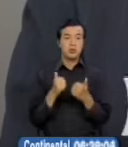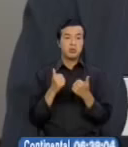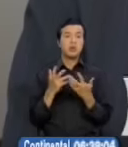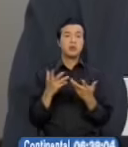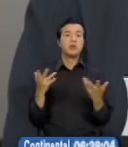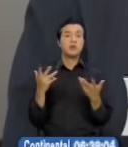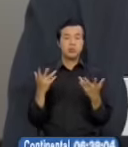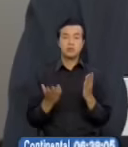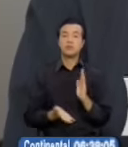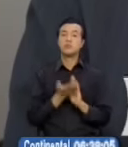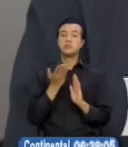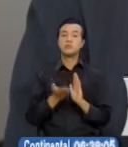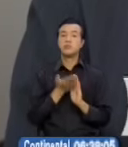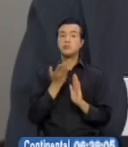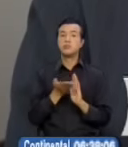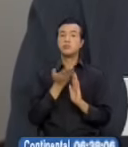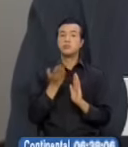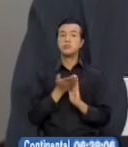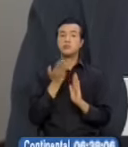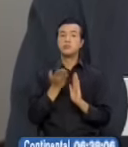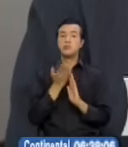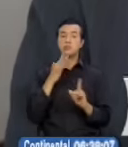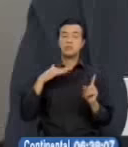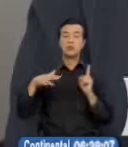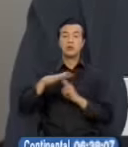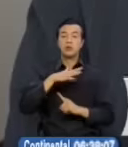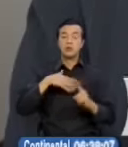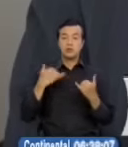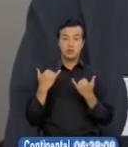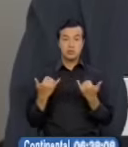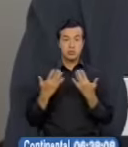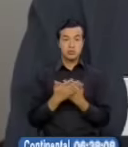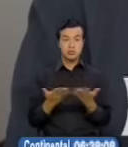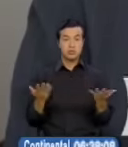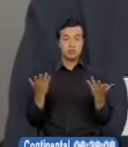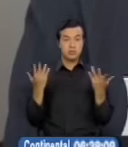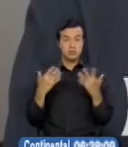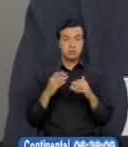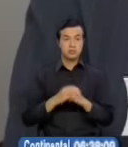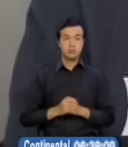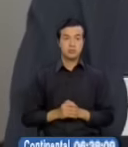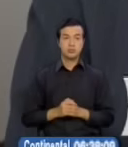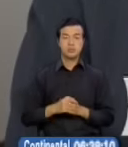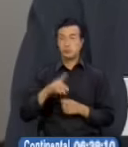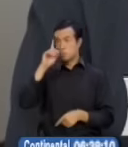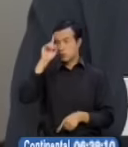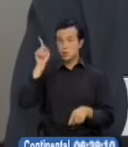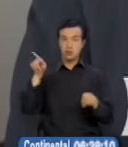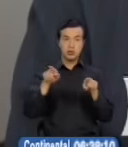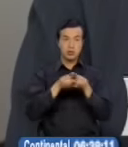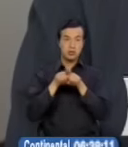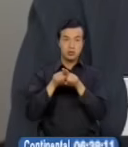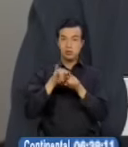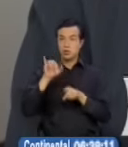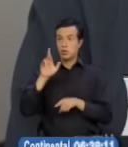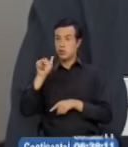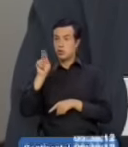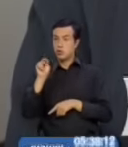queremos aumentar en el ambiente actual, después del acuerdo nuclear entre Irán y el